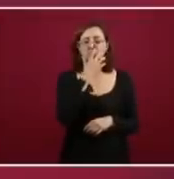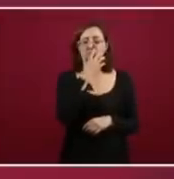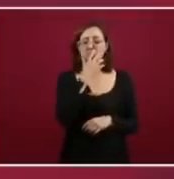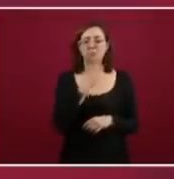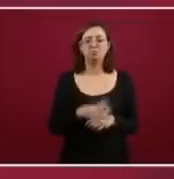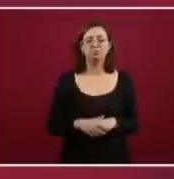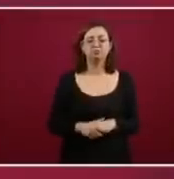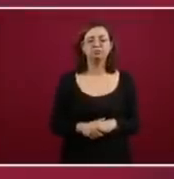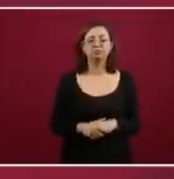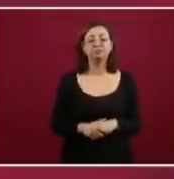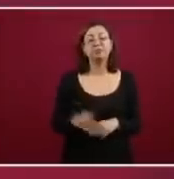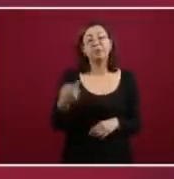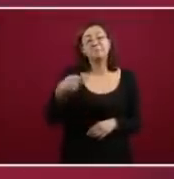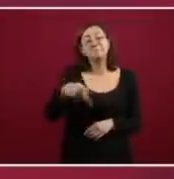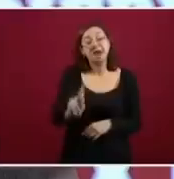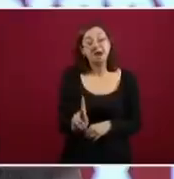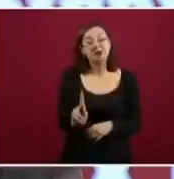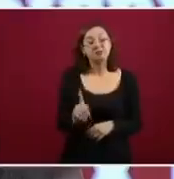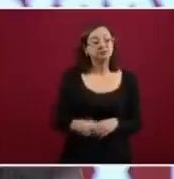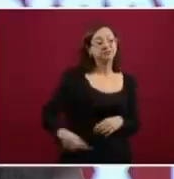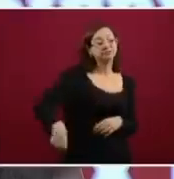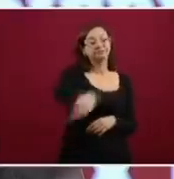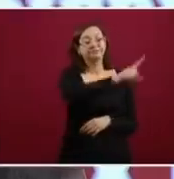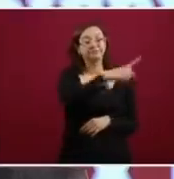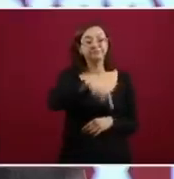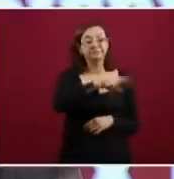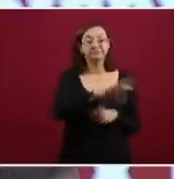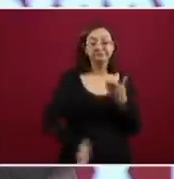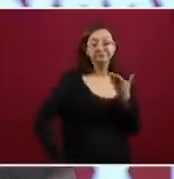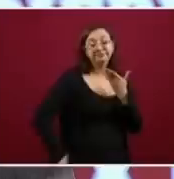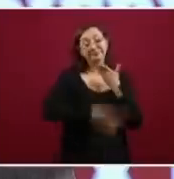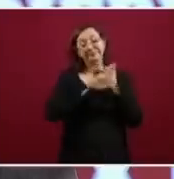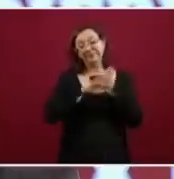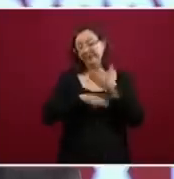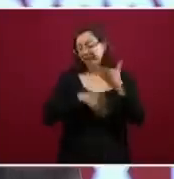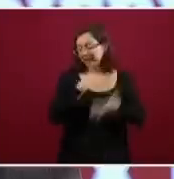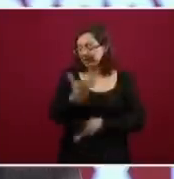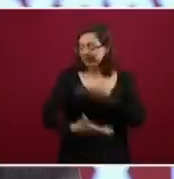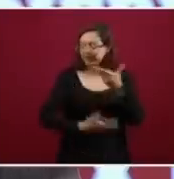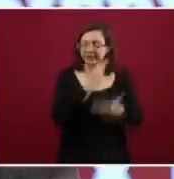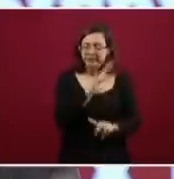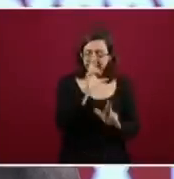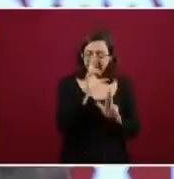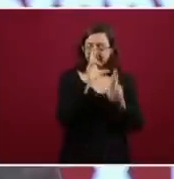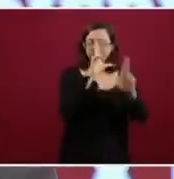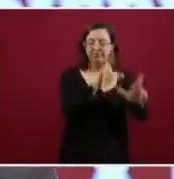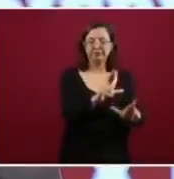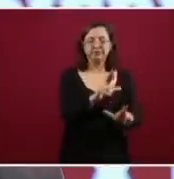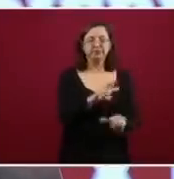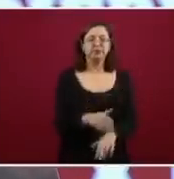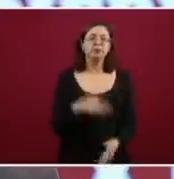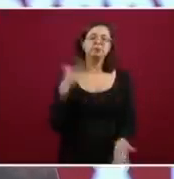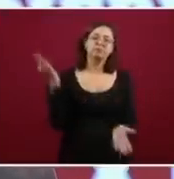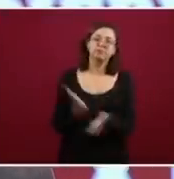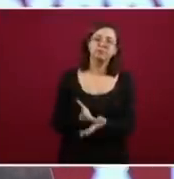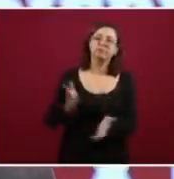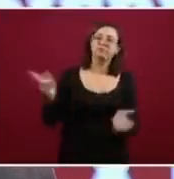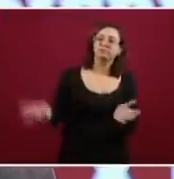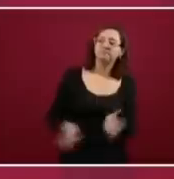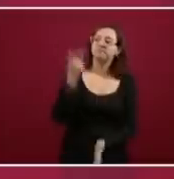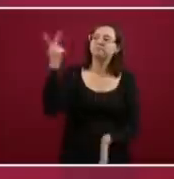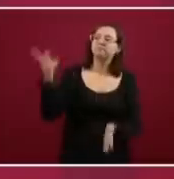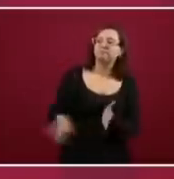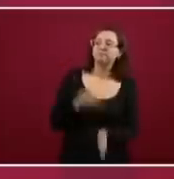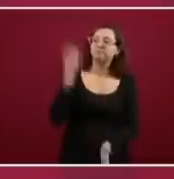nuestros adversarios con todo respeto están dale y dale dale